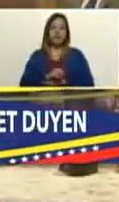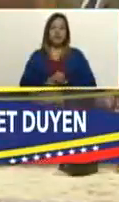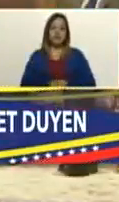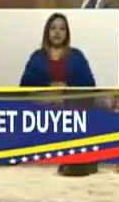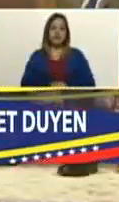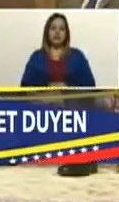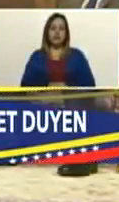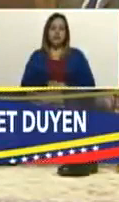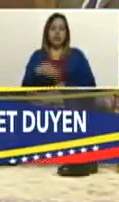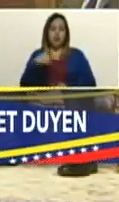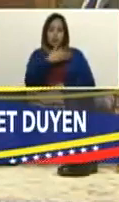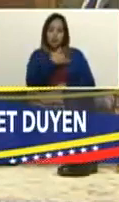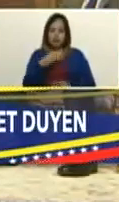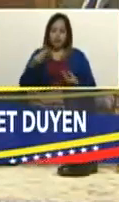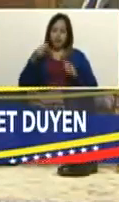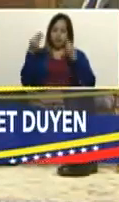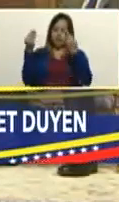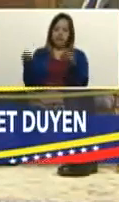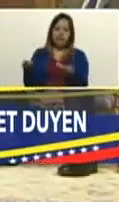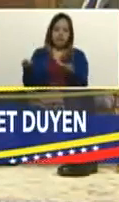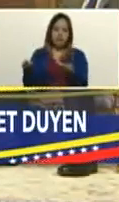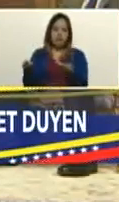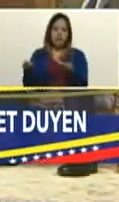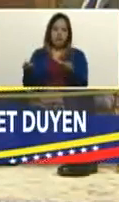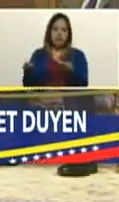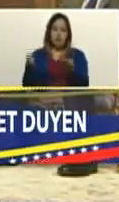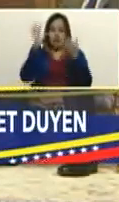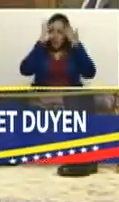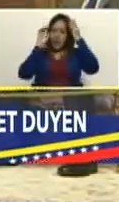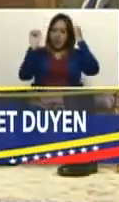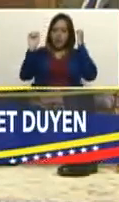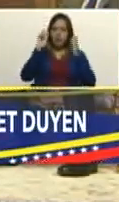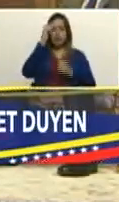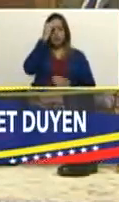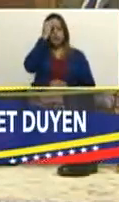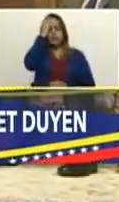Quiero que le envíe, señor embajador,